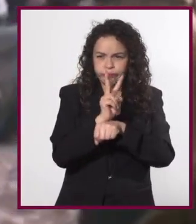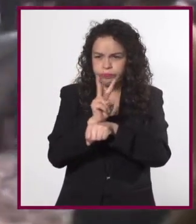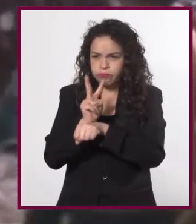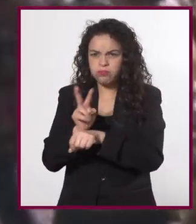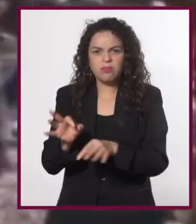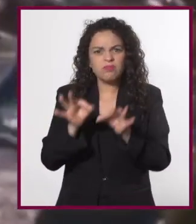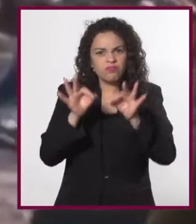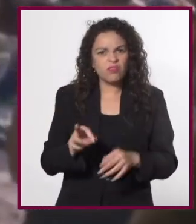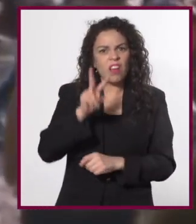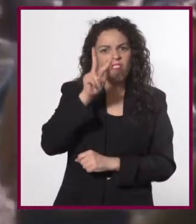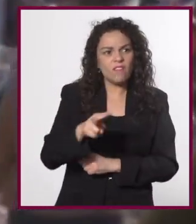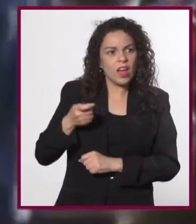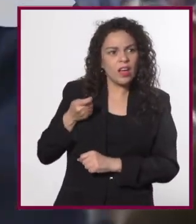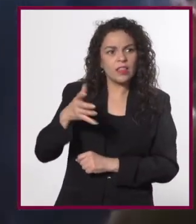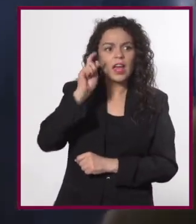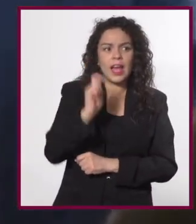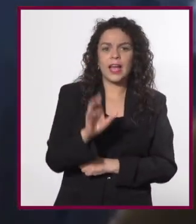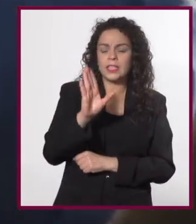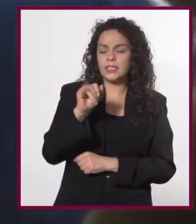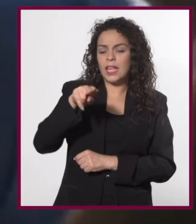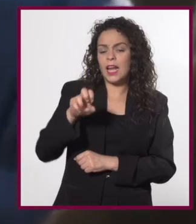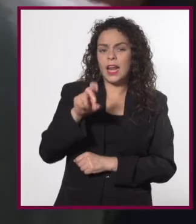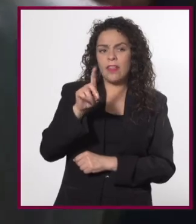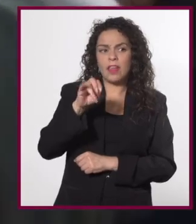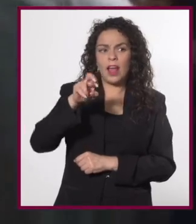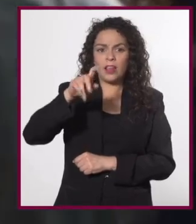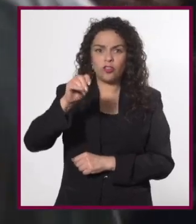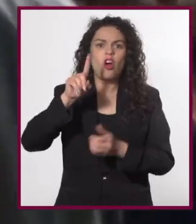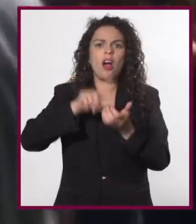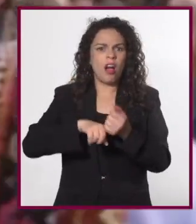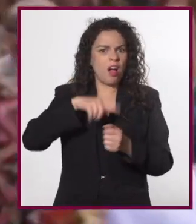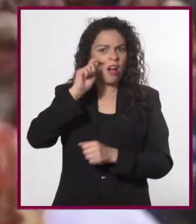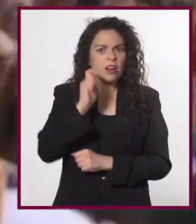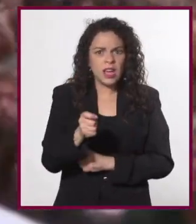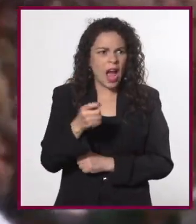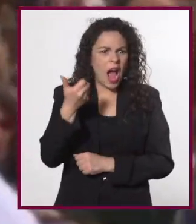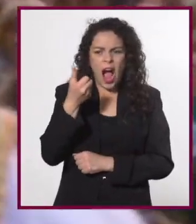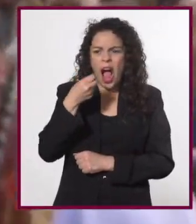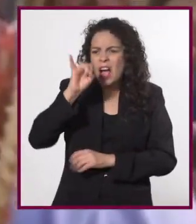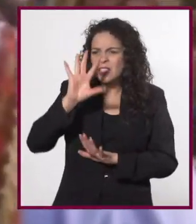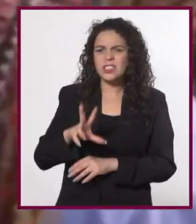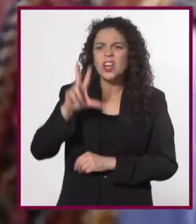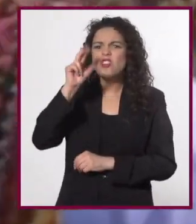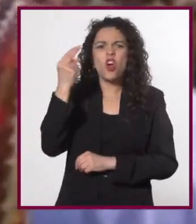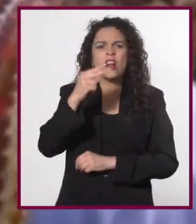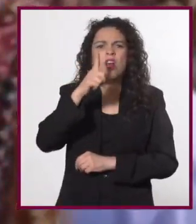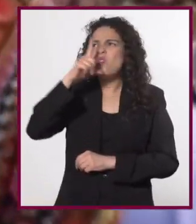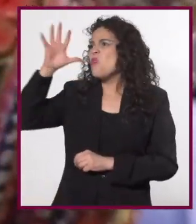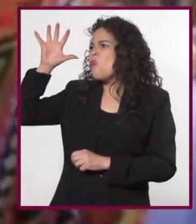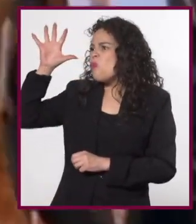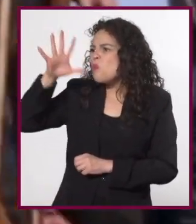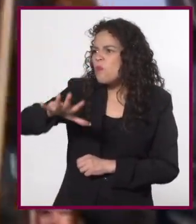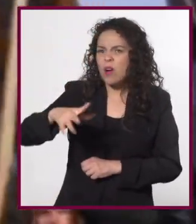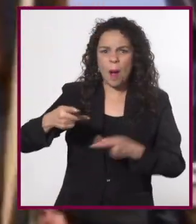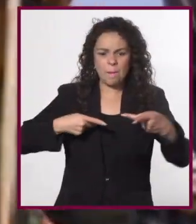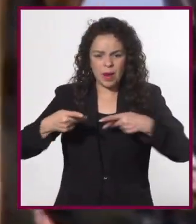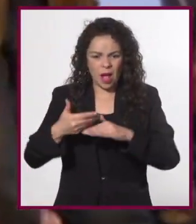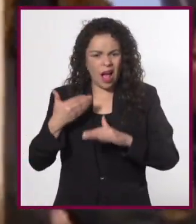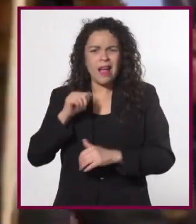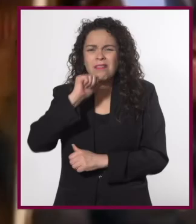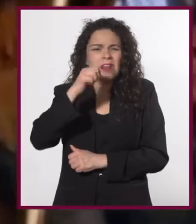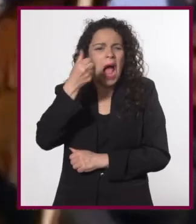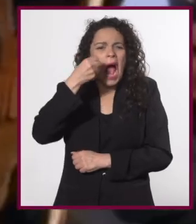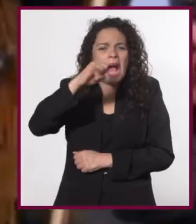realidad que se conoció como cine directo. Rodaban de manera informal, sin iluminación especial ni preparación